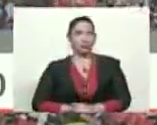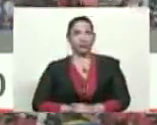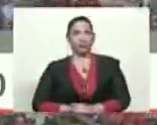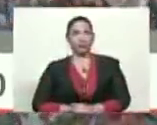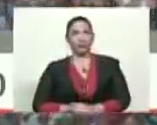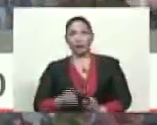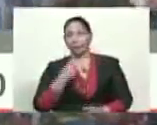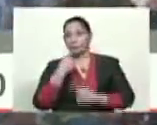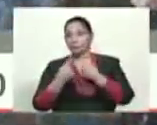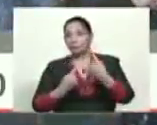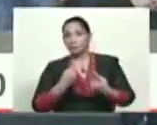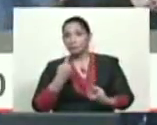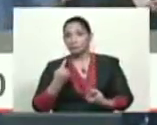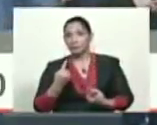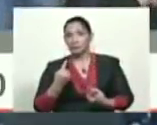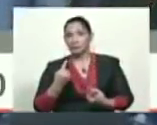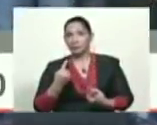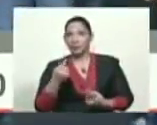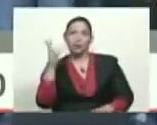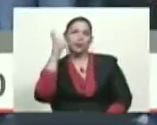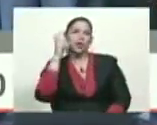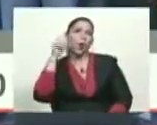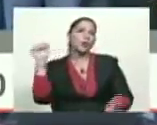Dijera Rosales, se oye borroso.